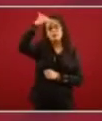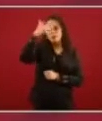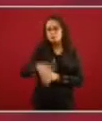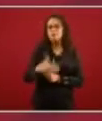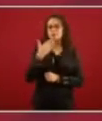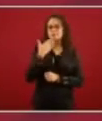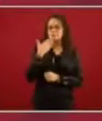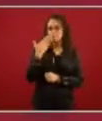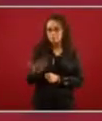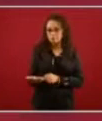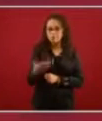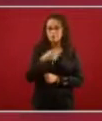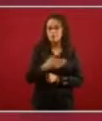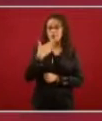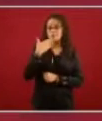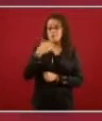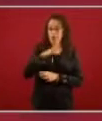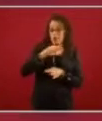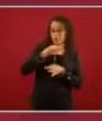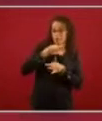es susceptible de manipulación.